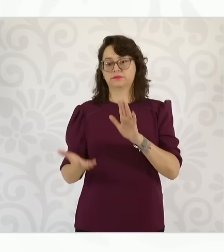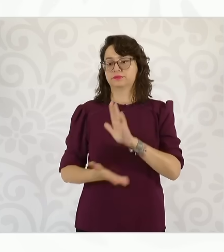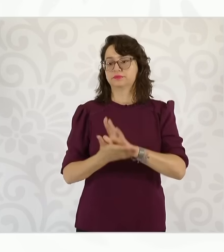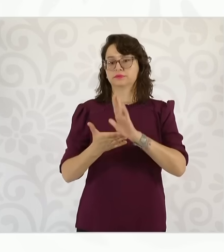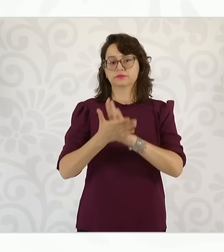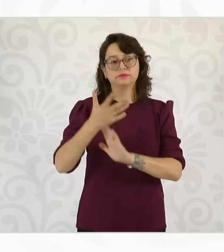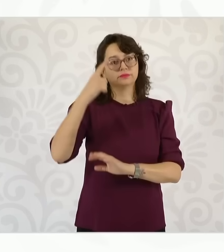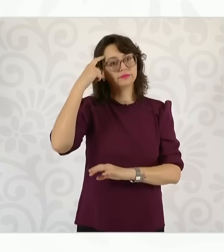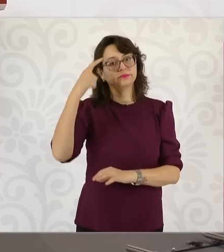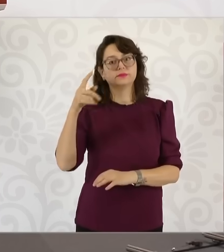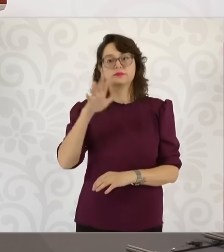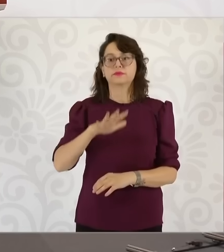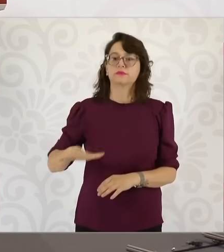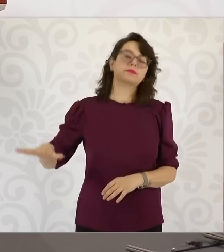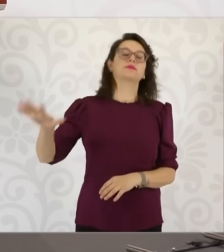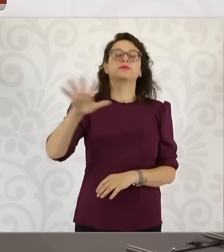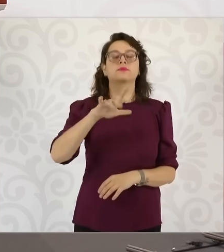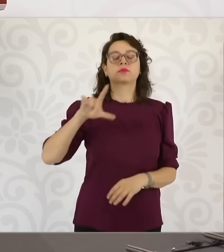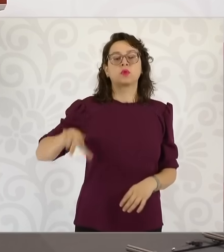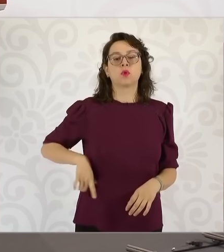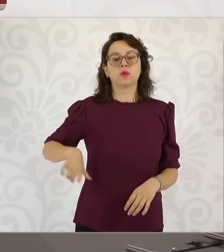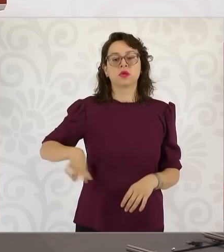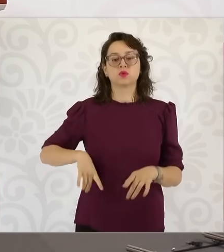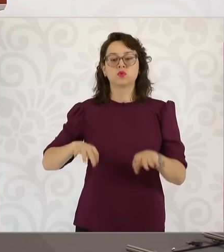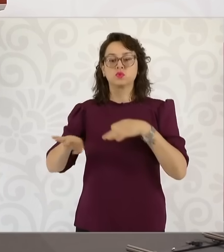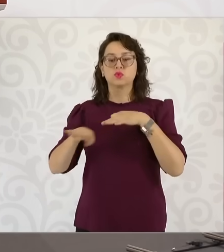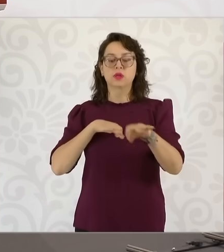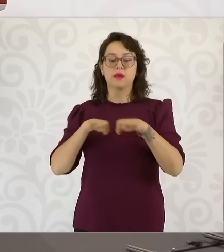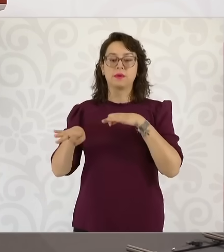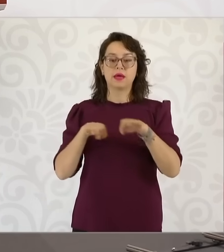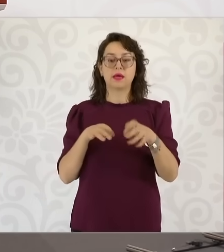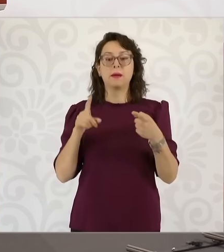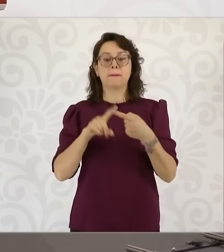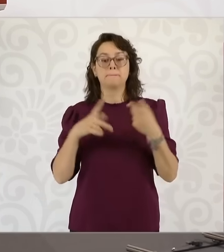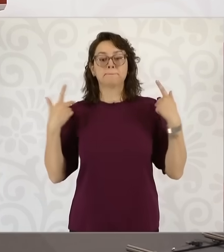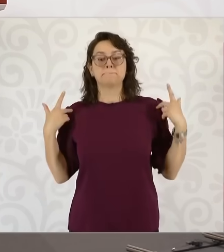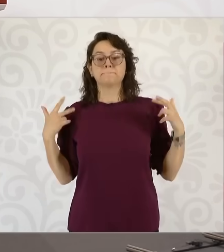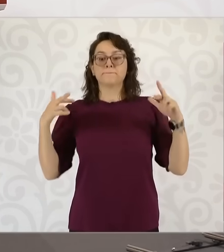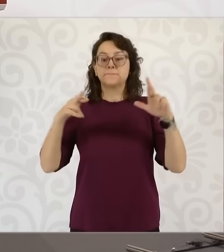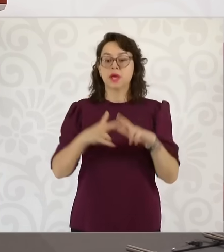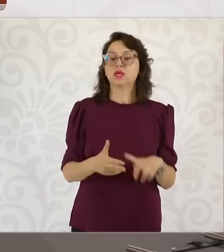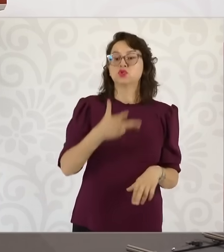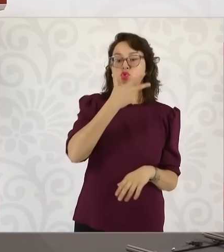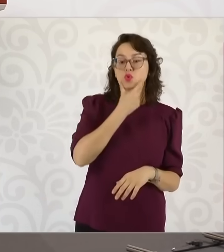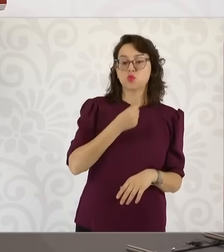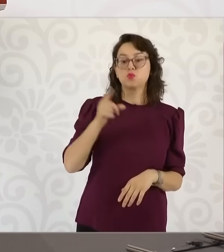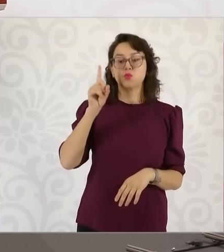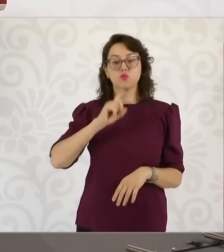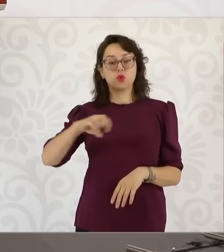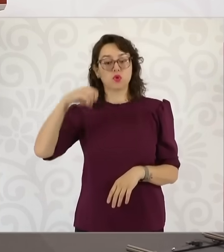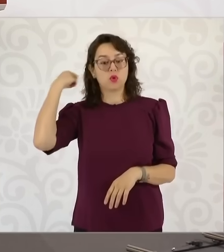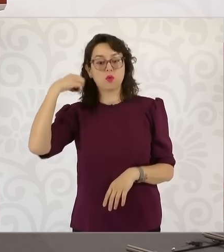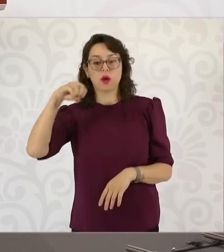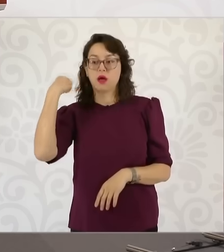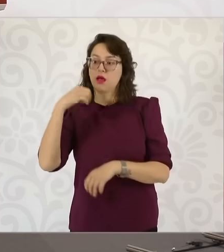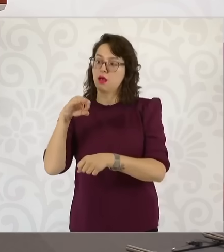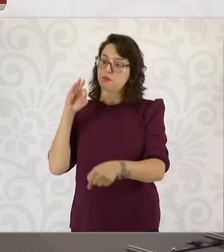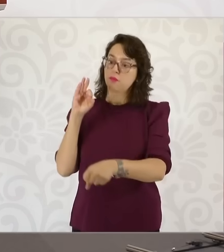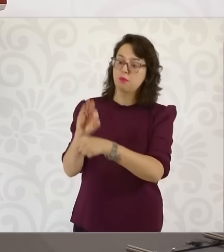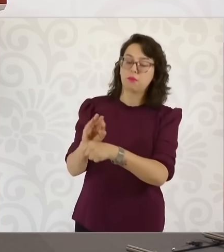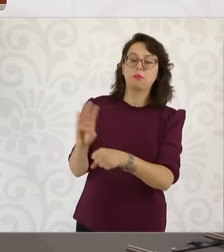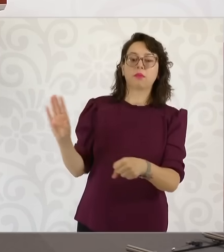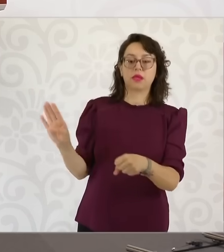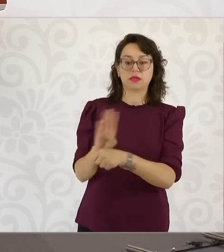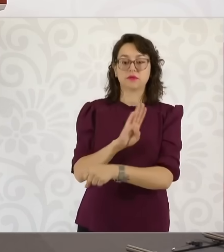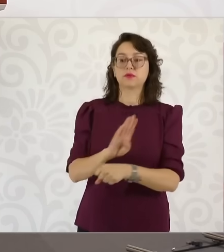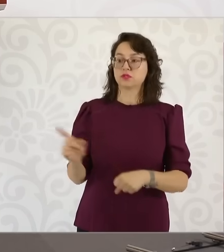los trabajadores del estado, particularmente de las maestras y de los maestros del estado de Oaxaca, que nos